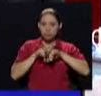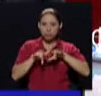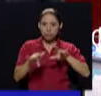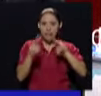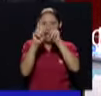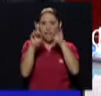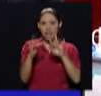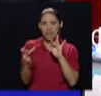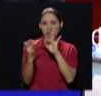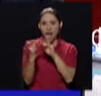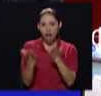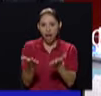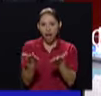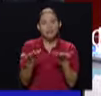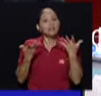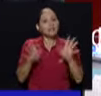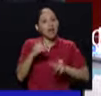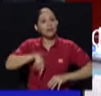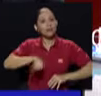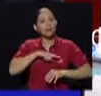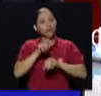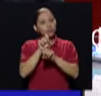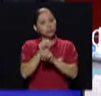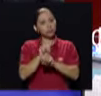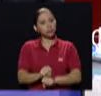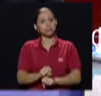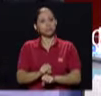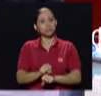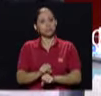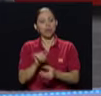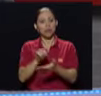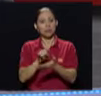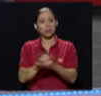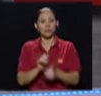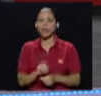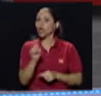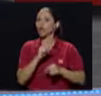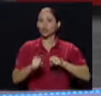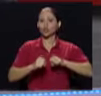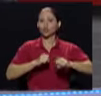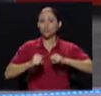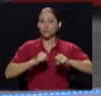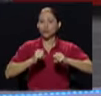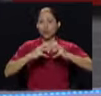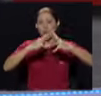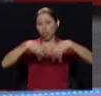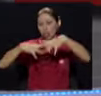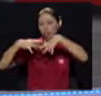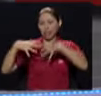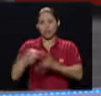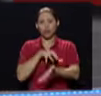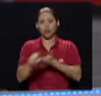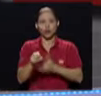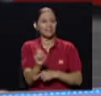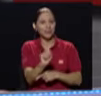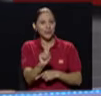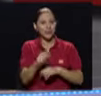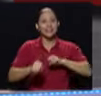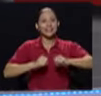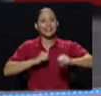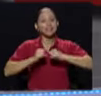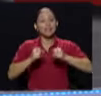con este centro. Entonces es algo que ya tenemos que acostumbrarnos a eso. No son sismos destructores, cuando hablamos de